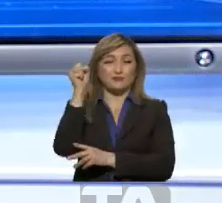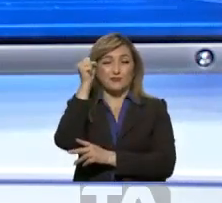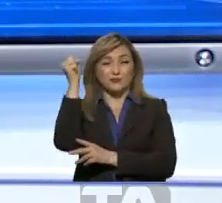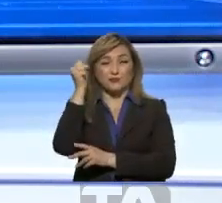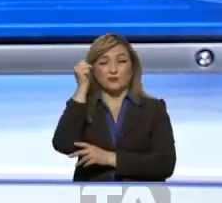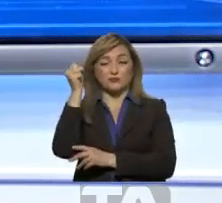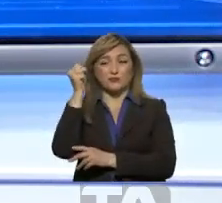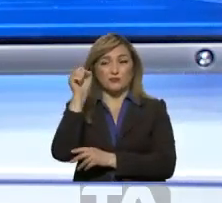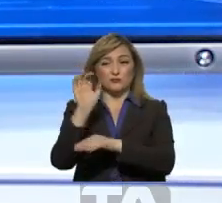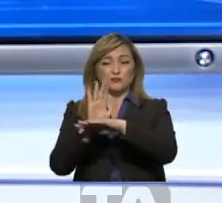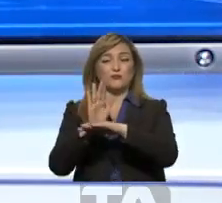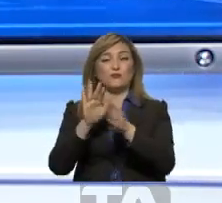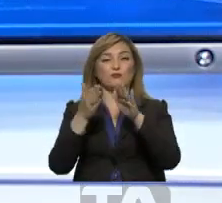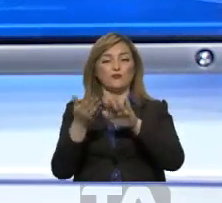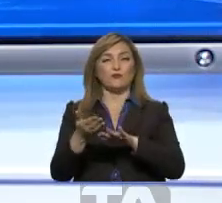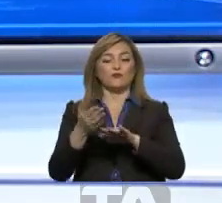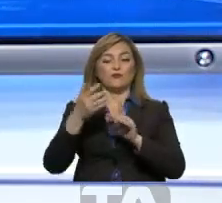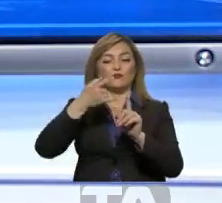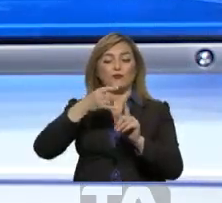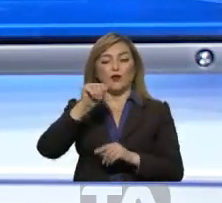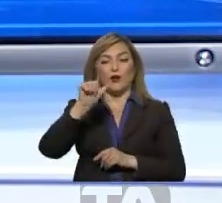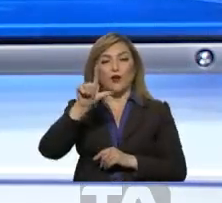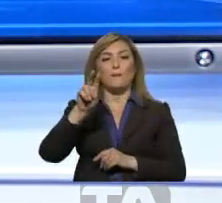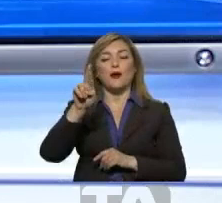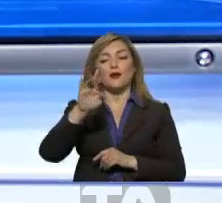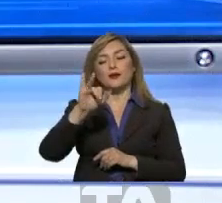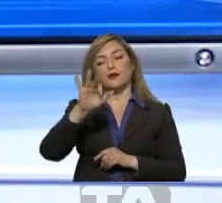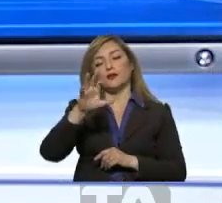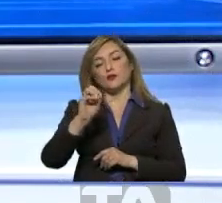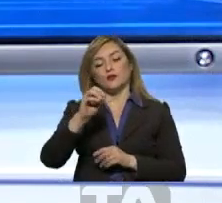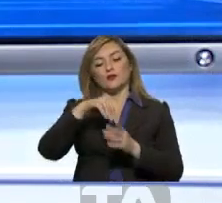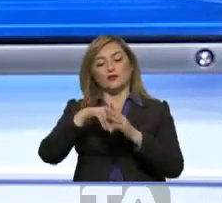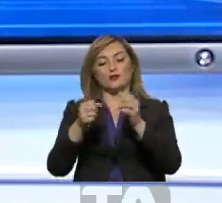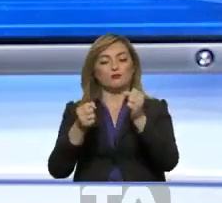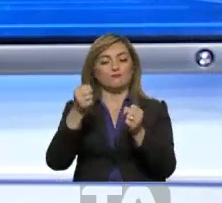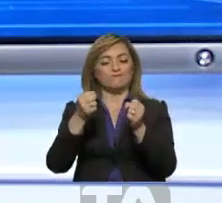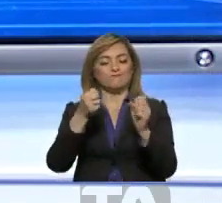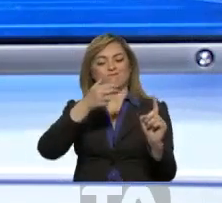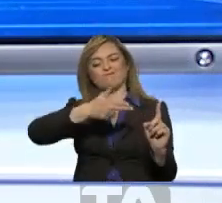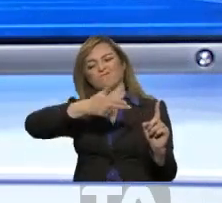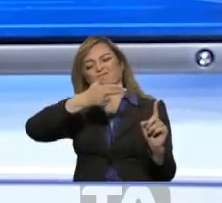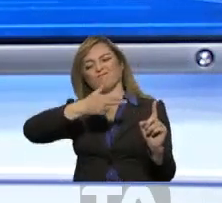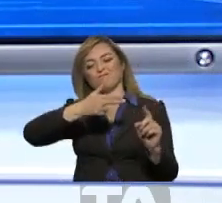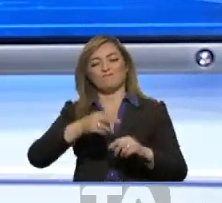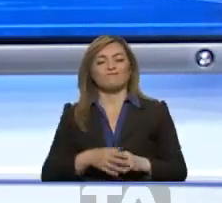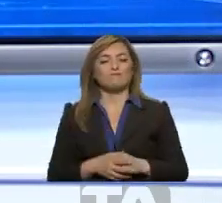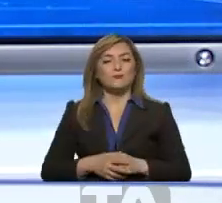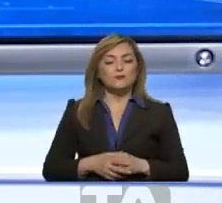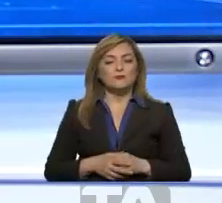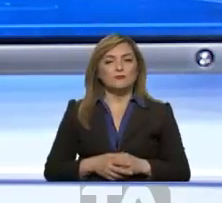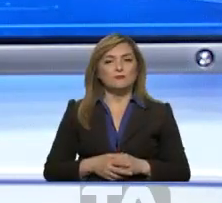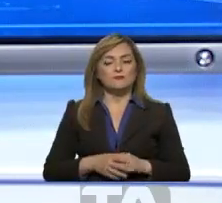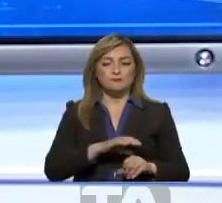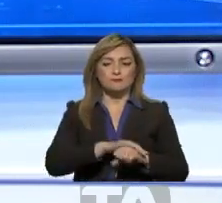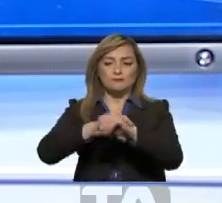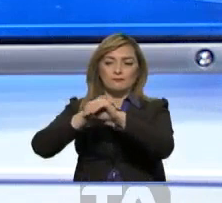Efraín Ruales. Se trata de alias Alvarito, quien habría estado dentro del vehículo desde el que le dispararon al actor. El sujeto fue trasladado